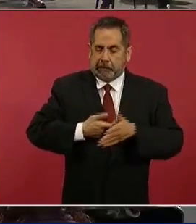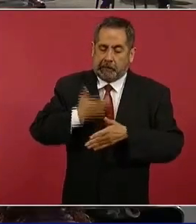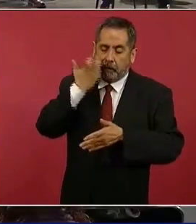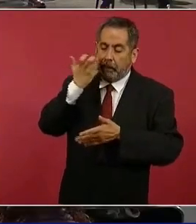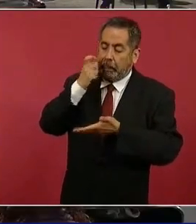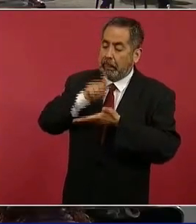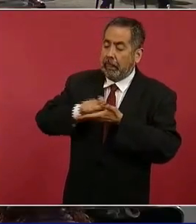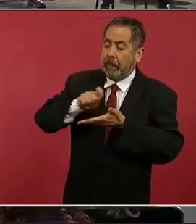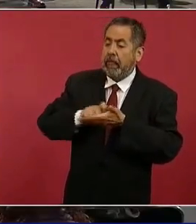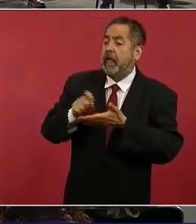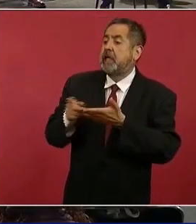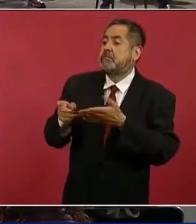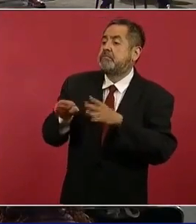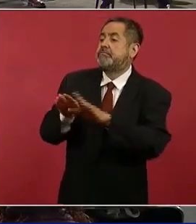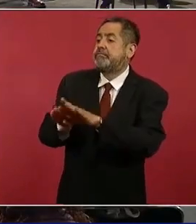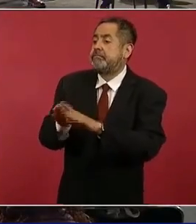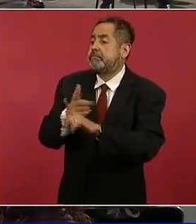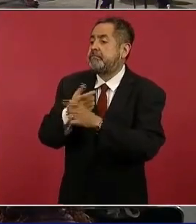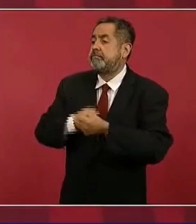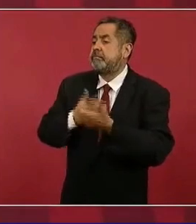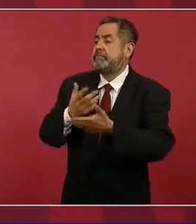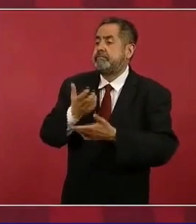la libertad de expresión.